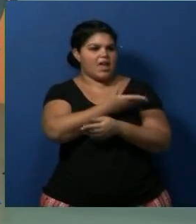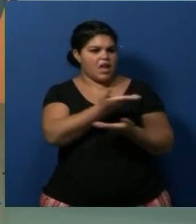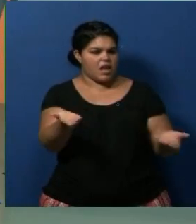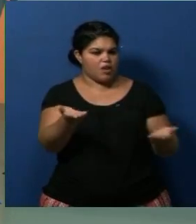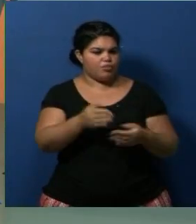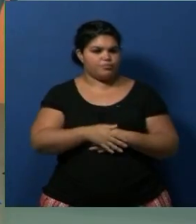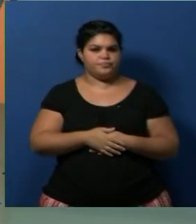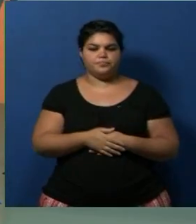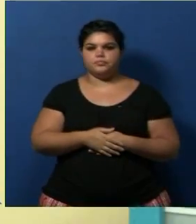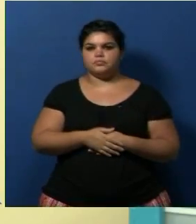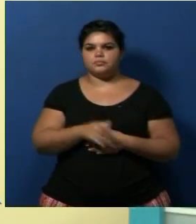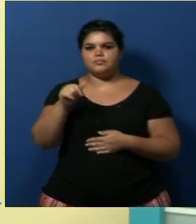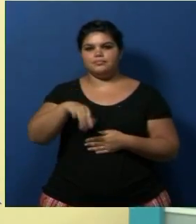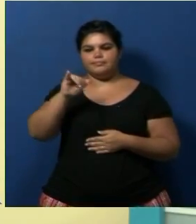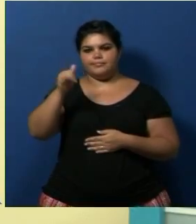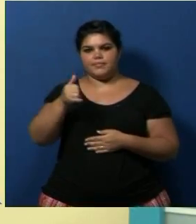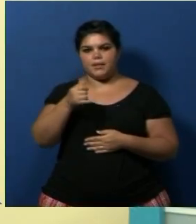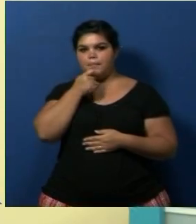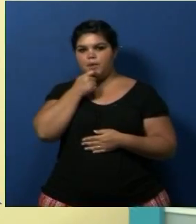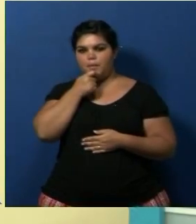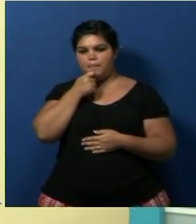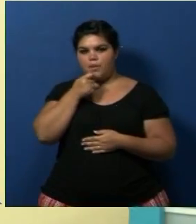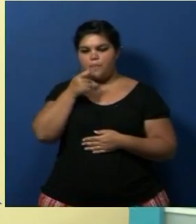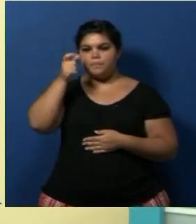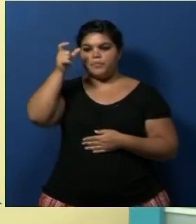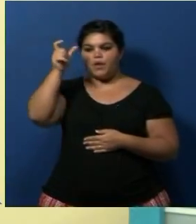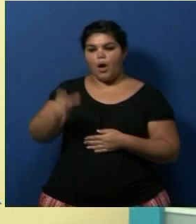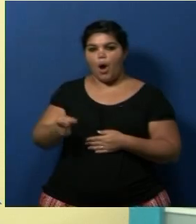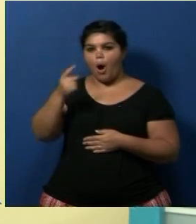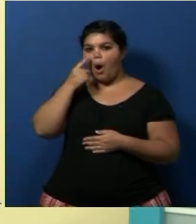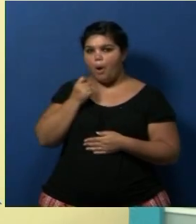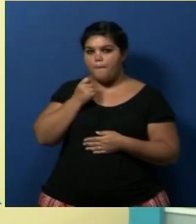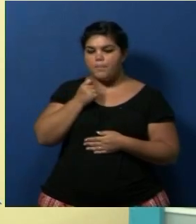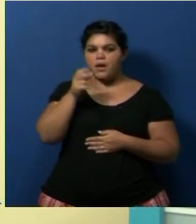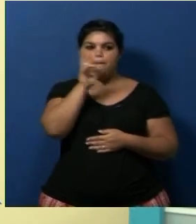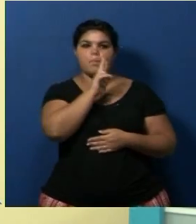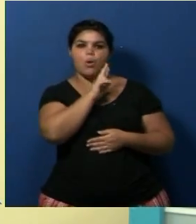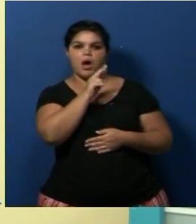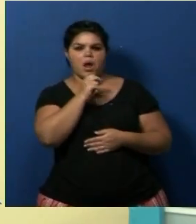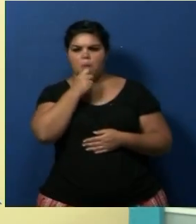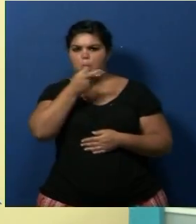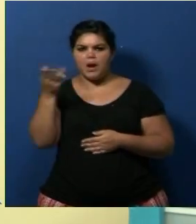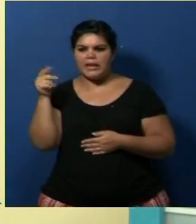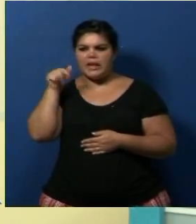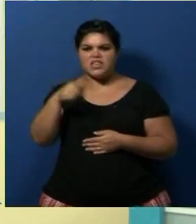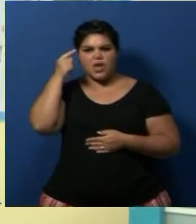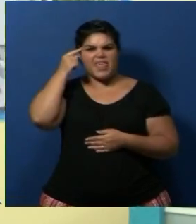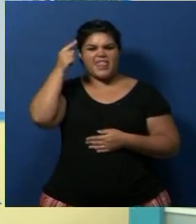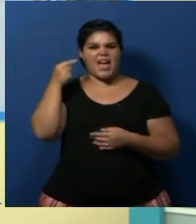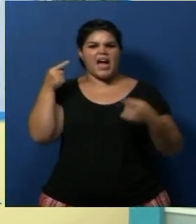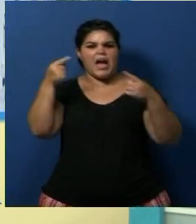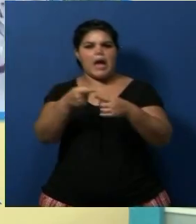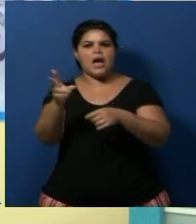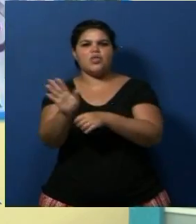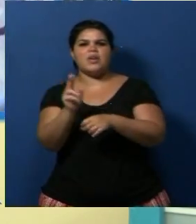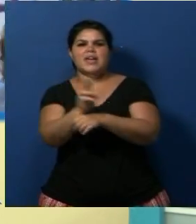género? Claro, lo que pasa es que portar un cuerpo de hombre o portar un cuerpo de mujer no te hace tener perspectiva de género. De hecho, nosotras